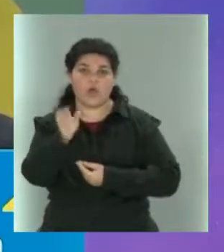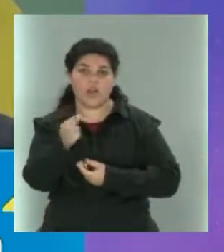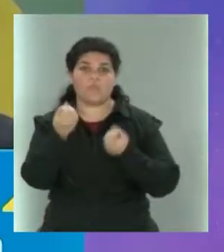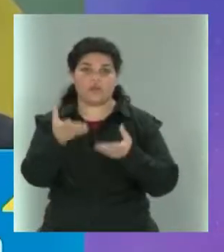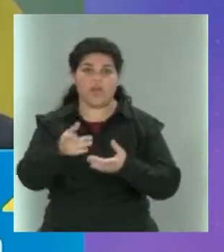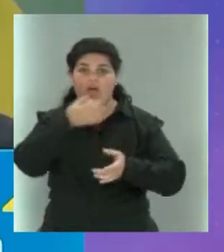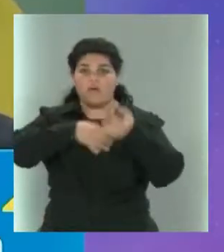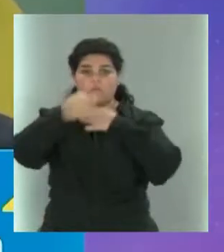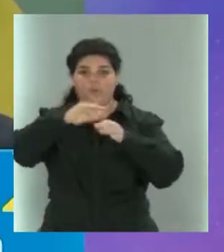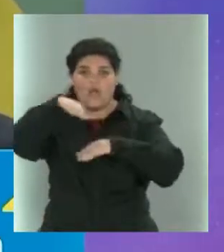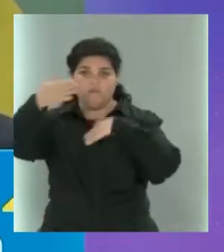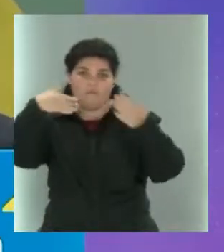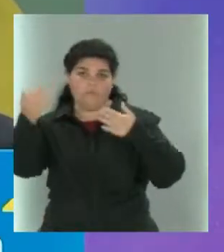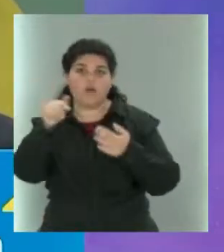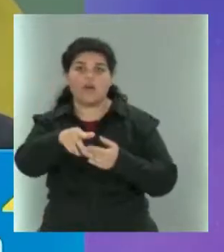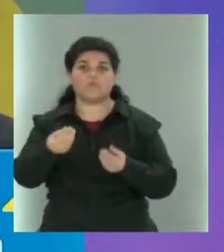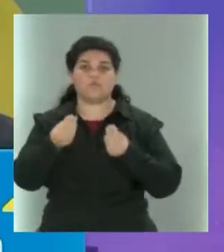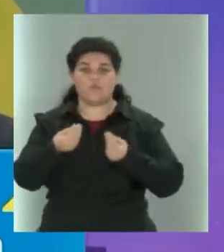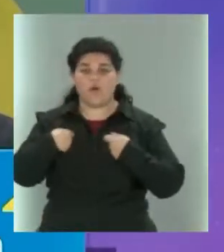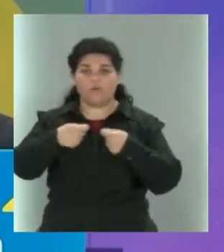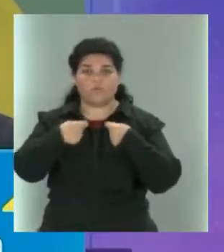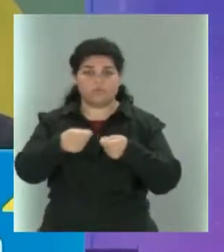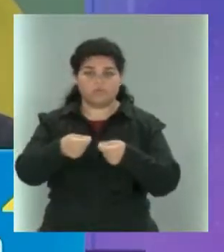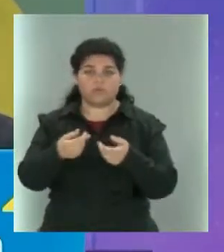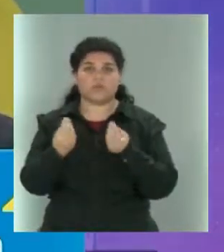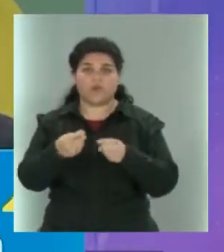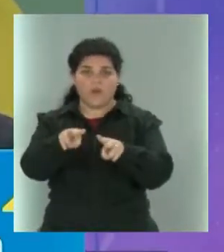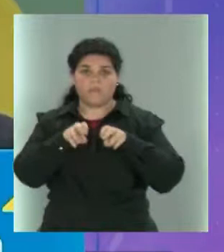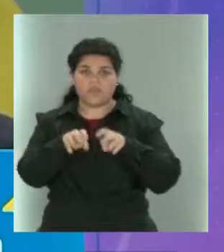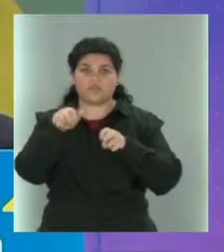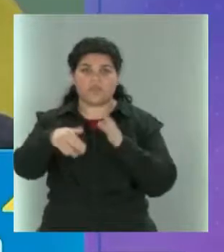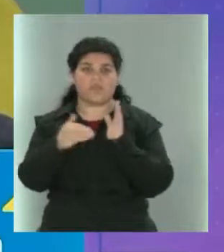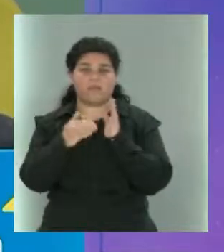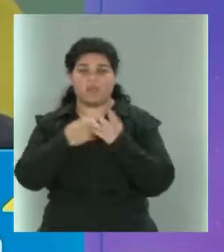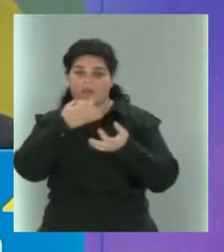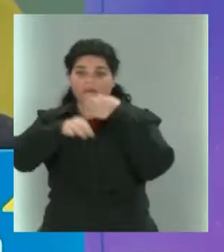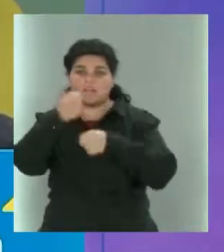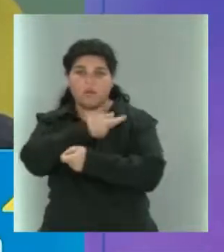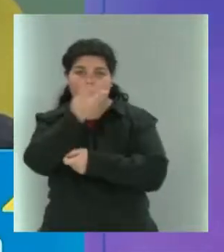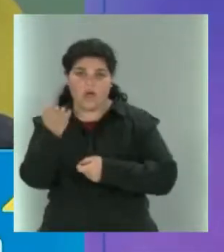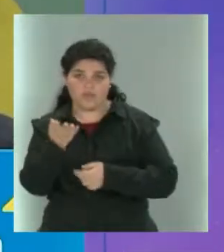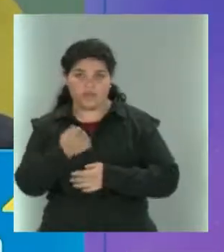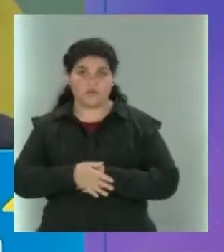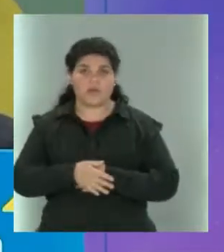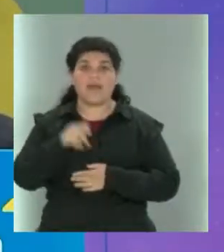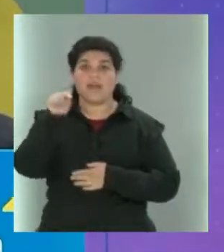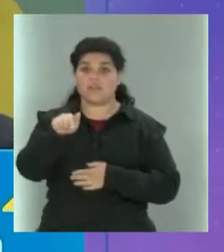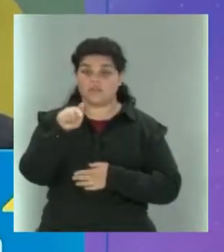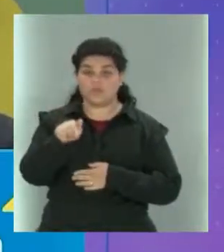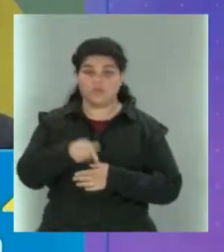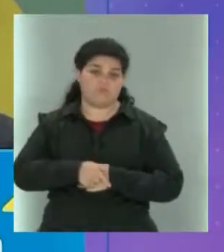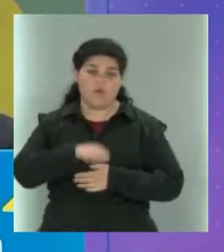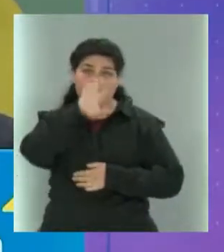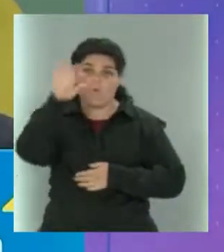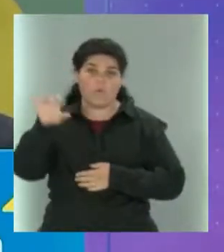exploración y explotación definen sus inversiones en función de dónde le da más rentabilidad. Bueno, eso lo tienen todos los lugares del mundo